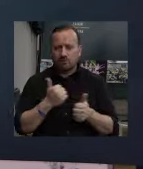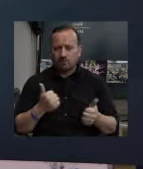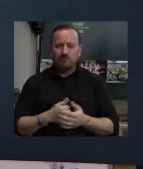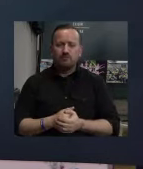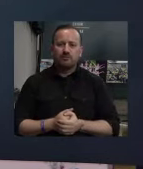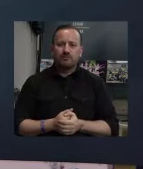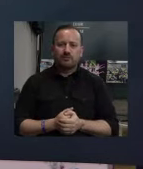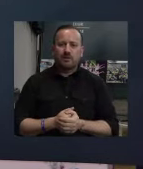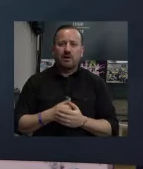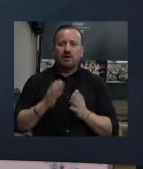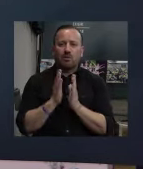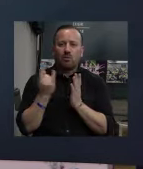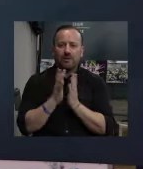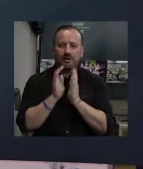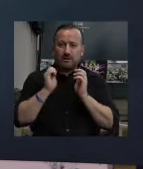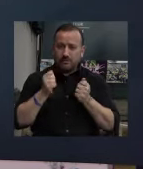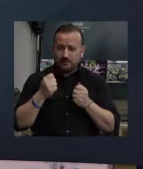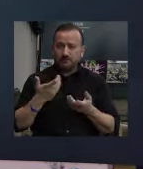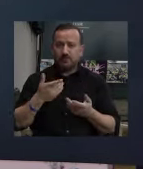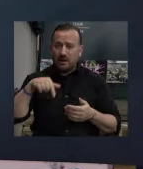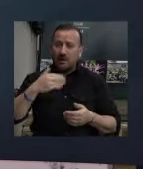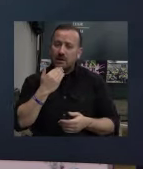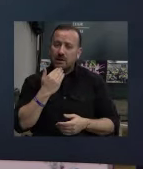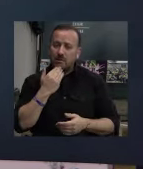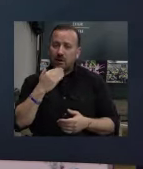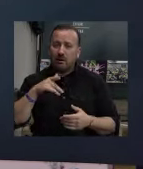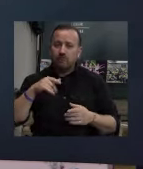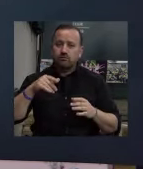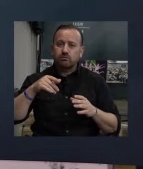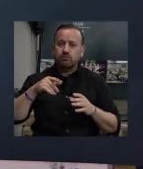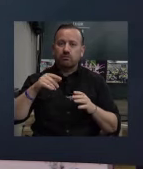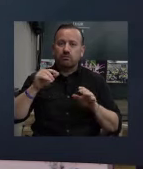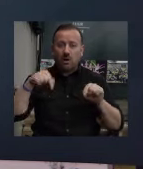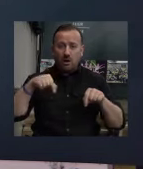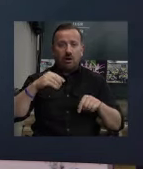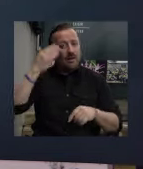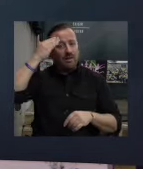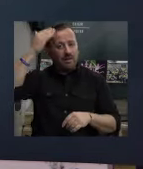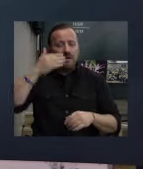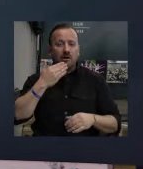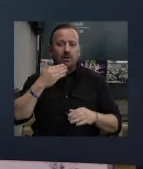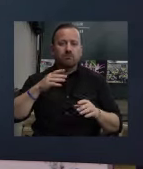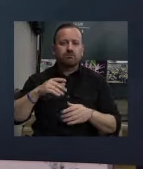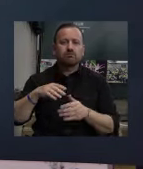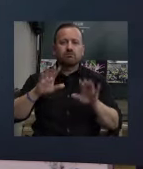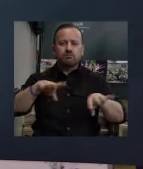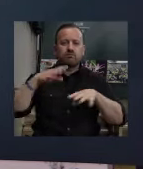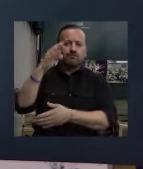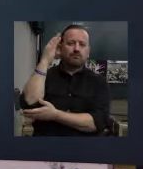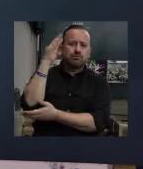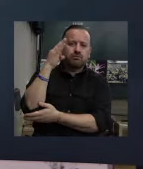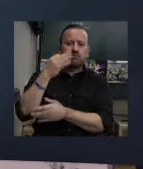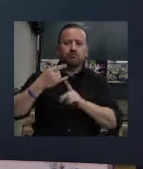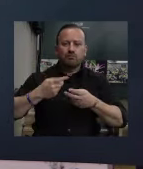tomasino además les recordamos que esta instancia está siendo transmitida en vivo a través de zoom y también por los diferentes